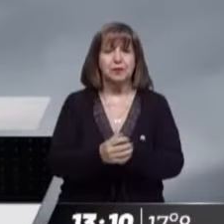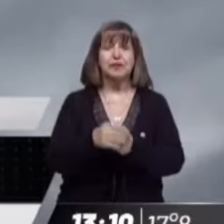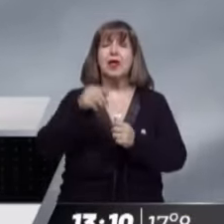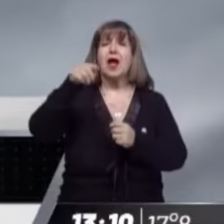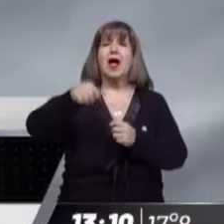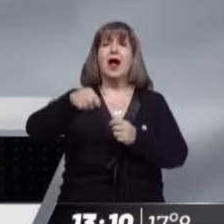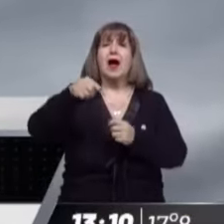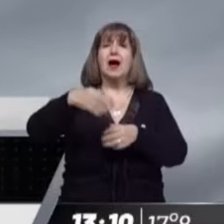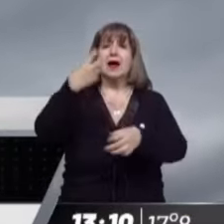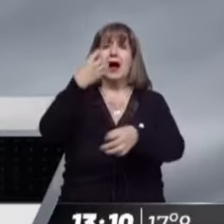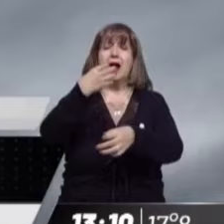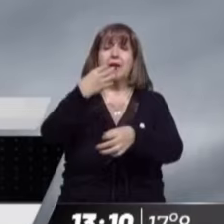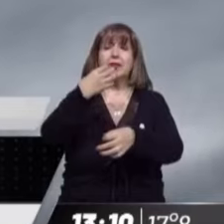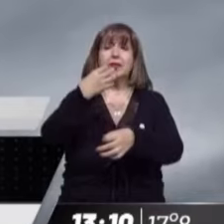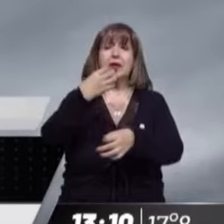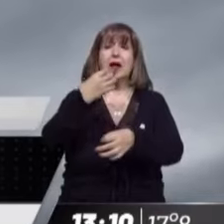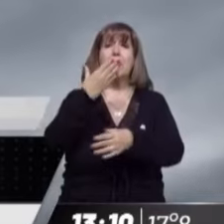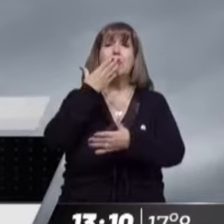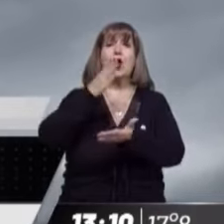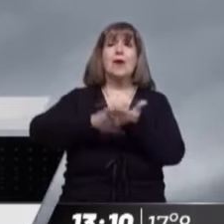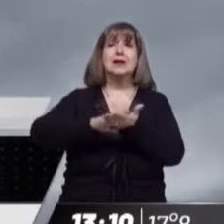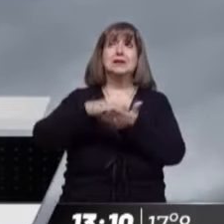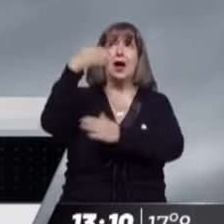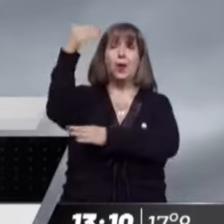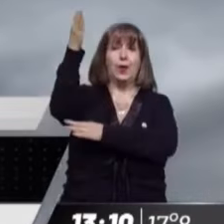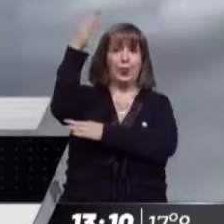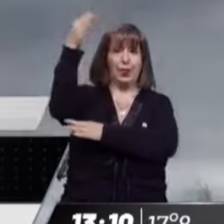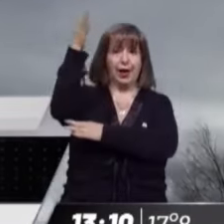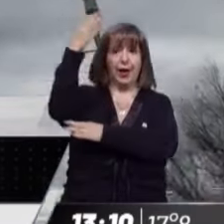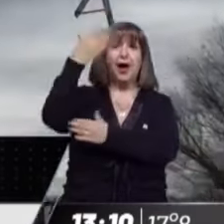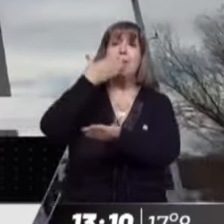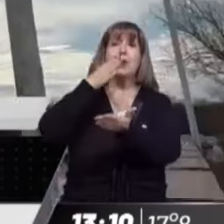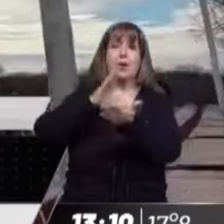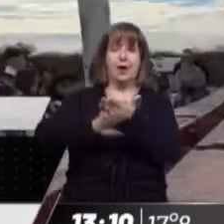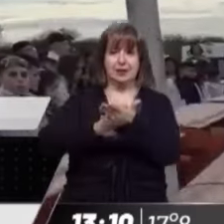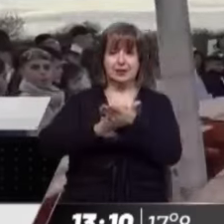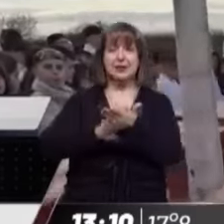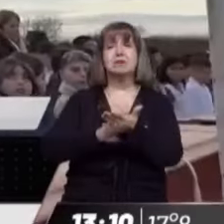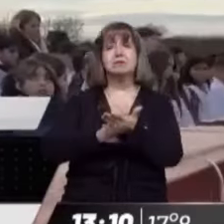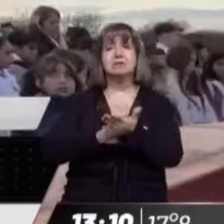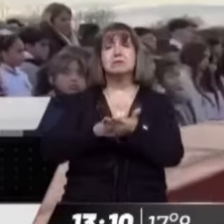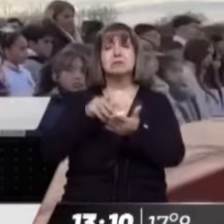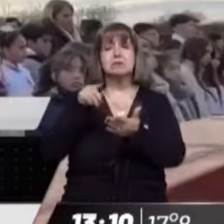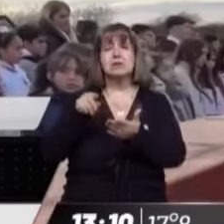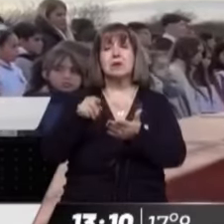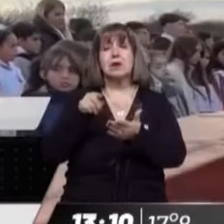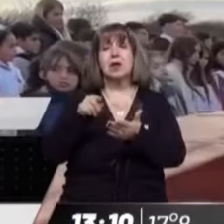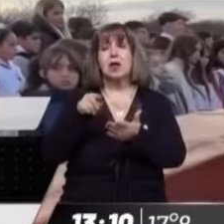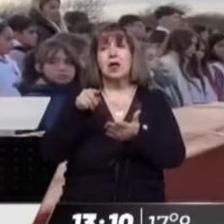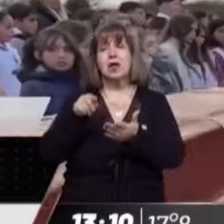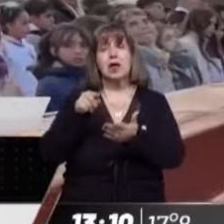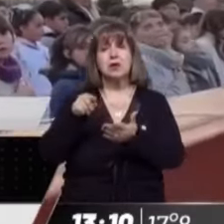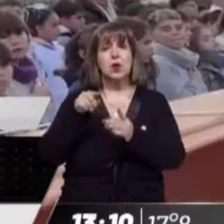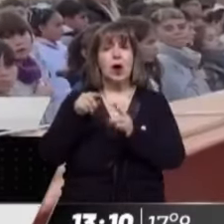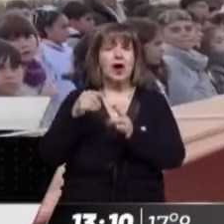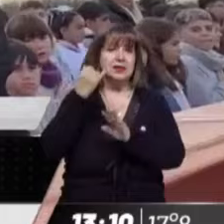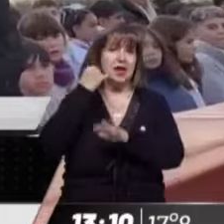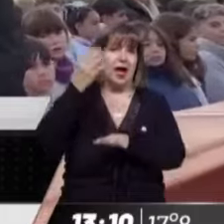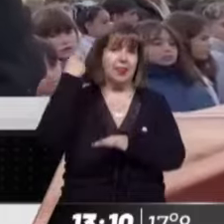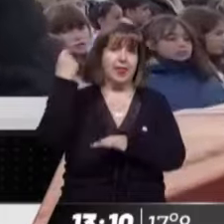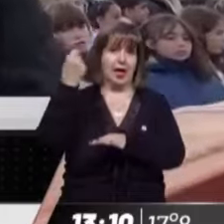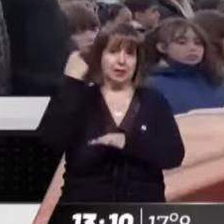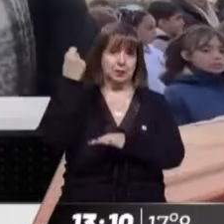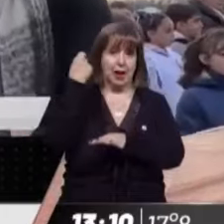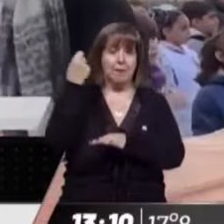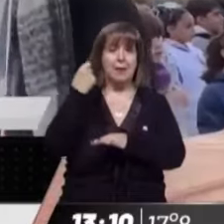lo que es la promesa a la bandera. Va a haber un acto en La Pampa importante donde nuclea y van a estar las